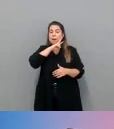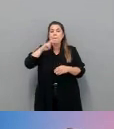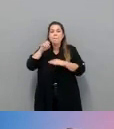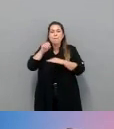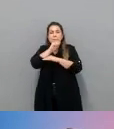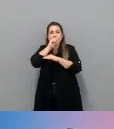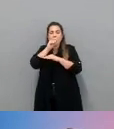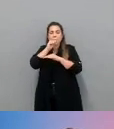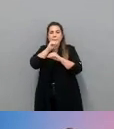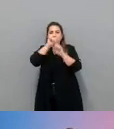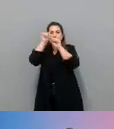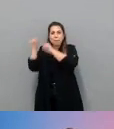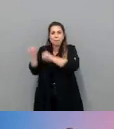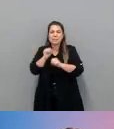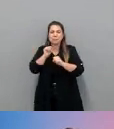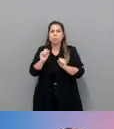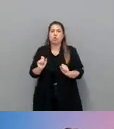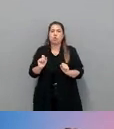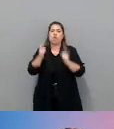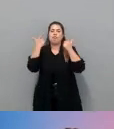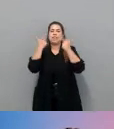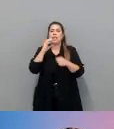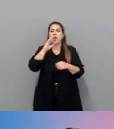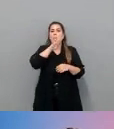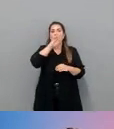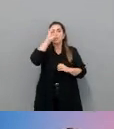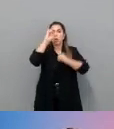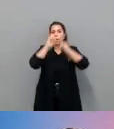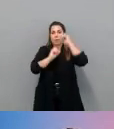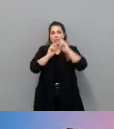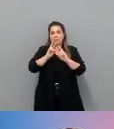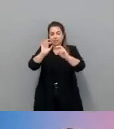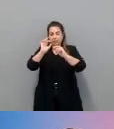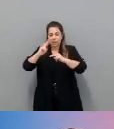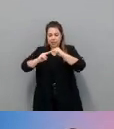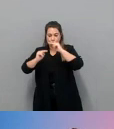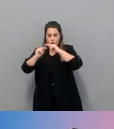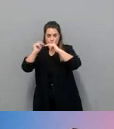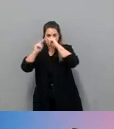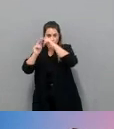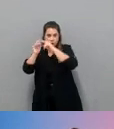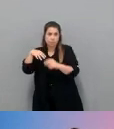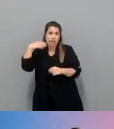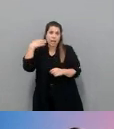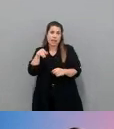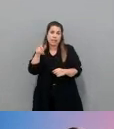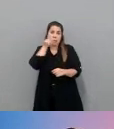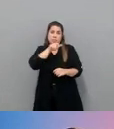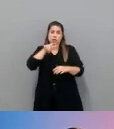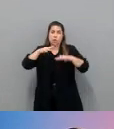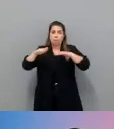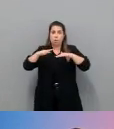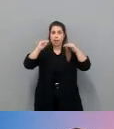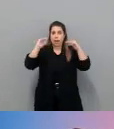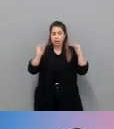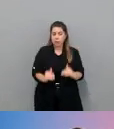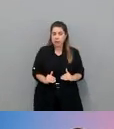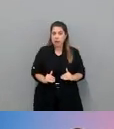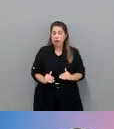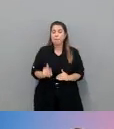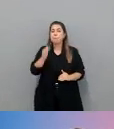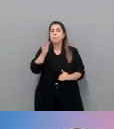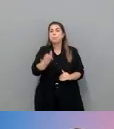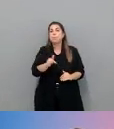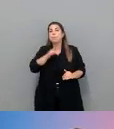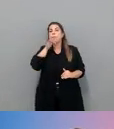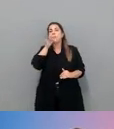la reserva de protección oficial de un 4% de la construcción, ¿vale? Que se haga, tiene que ser para personas con movilidad reducida. Y luego, en